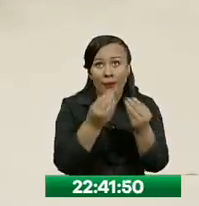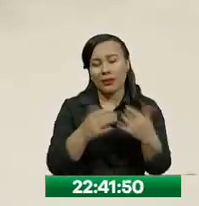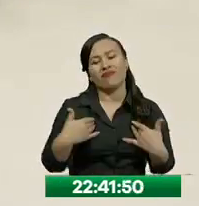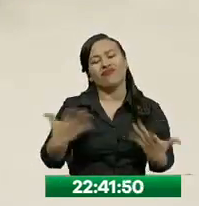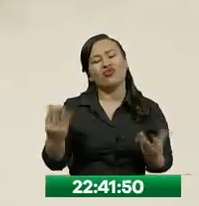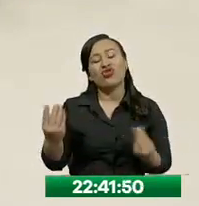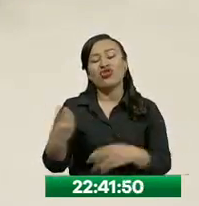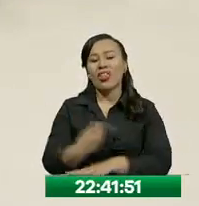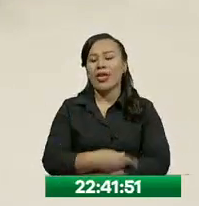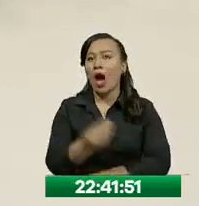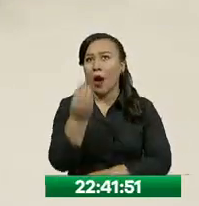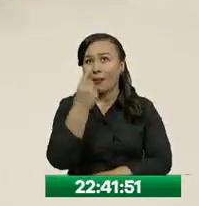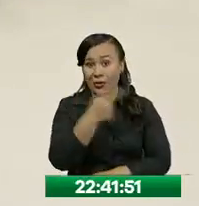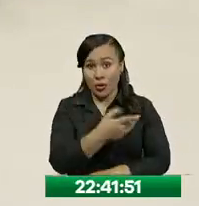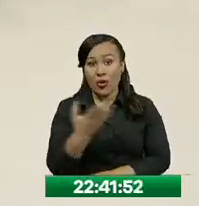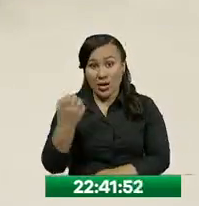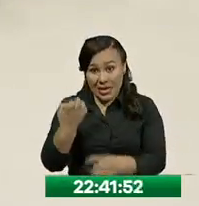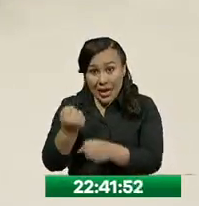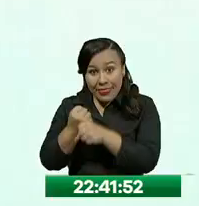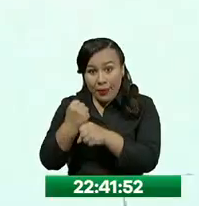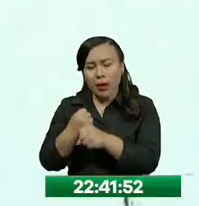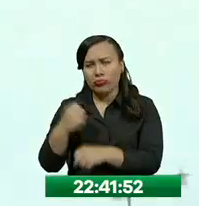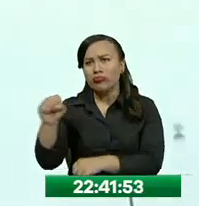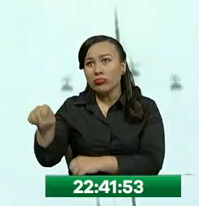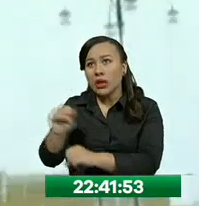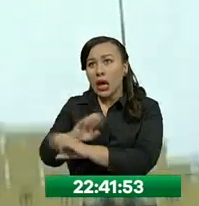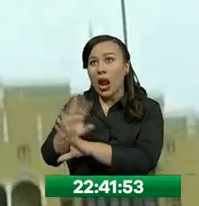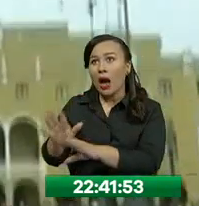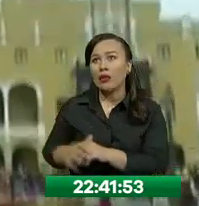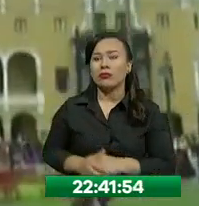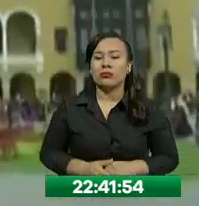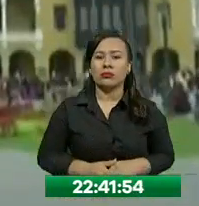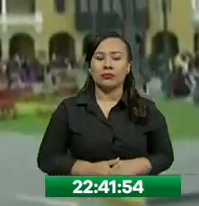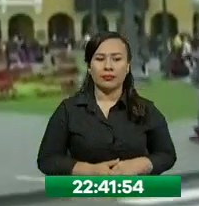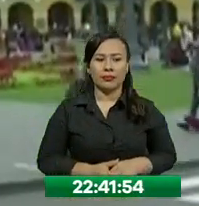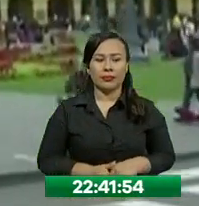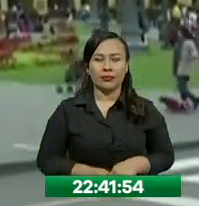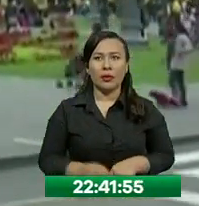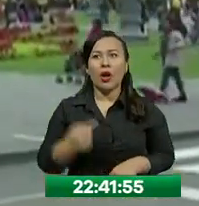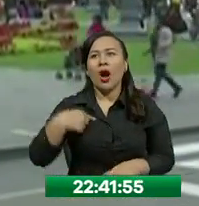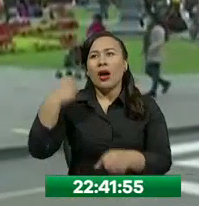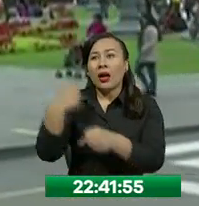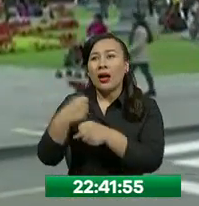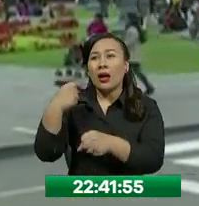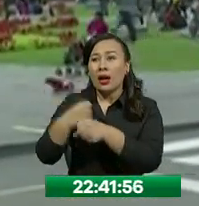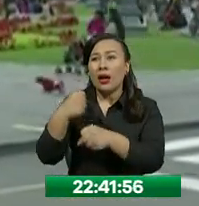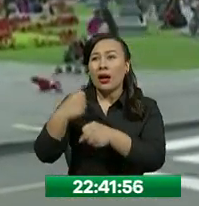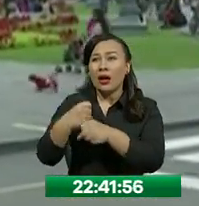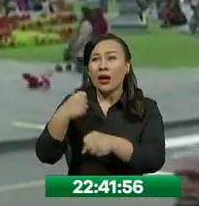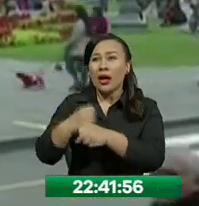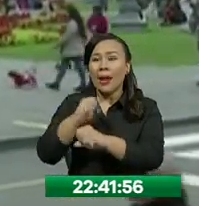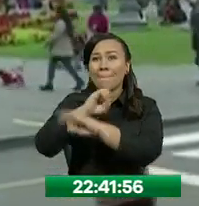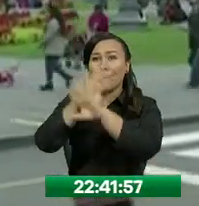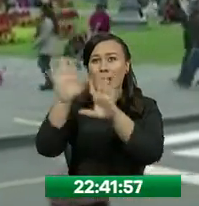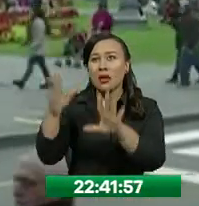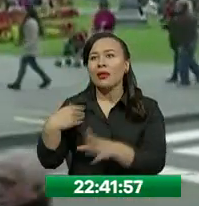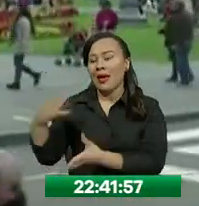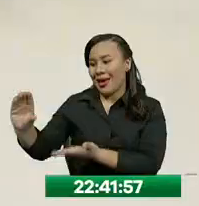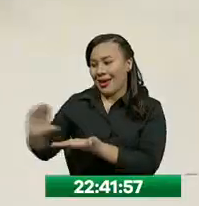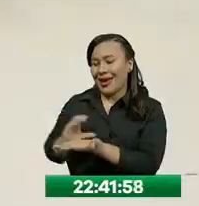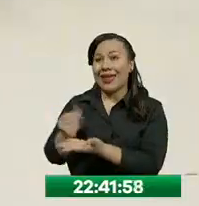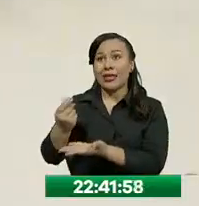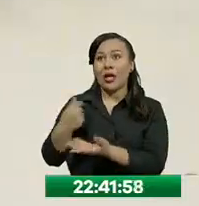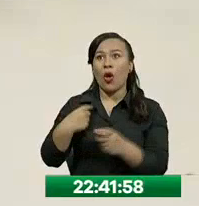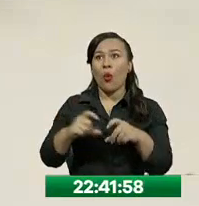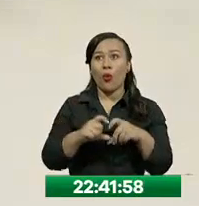como. ¿Te quieres ganar unos soles? Le digo, claro, por supuesto. Y trabajé toda la mañana con ellos ahí, ahí completé el dinero para comprar un